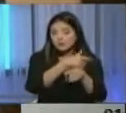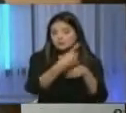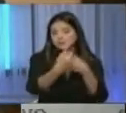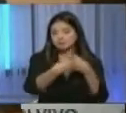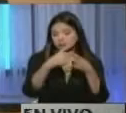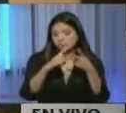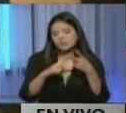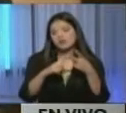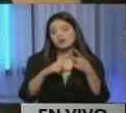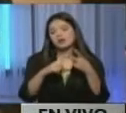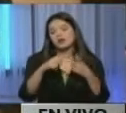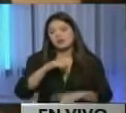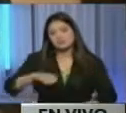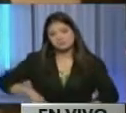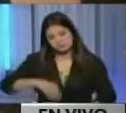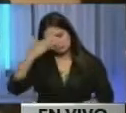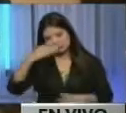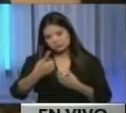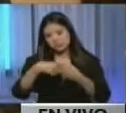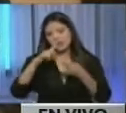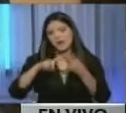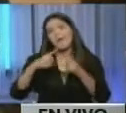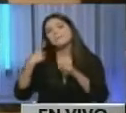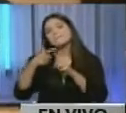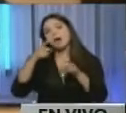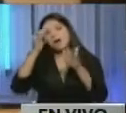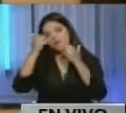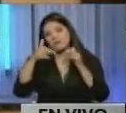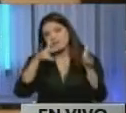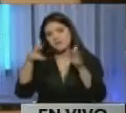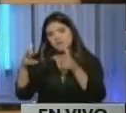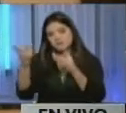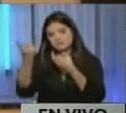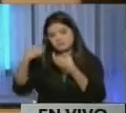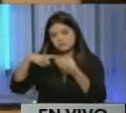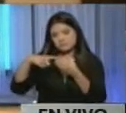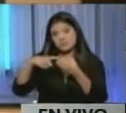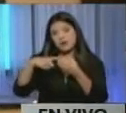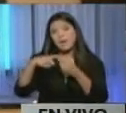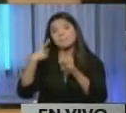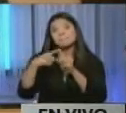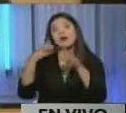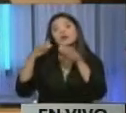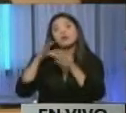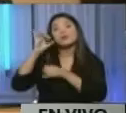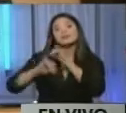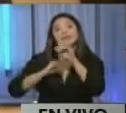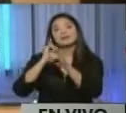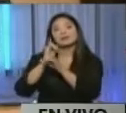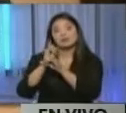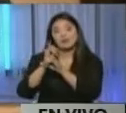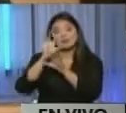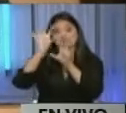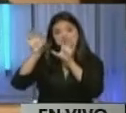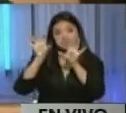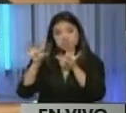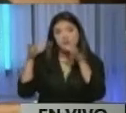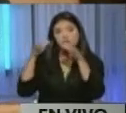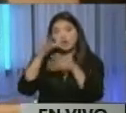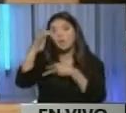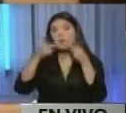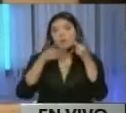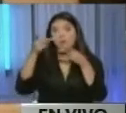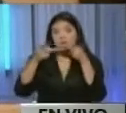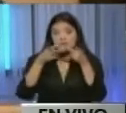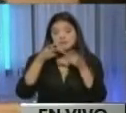la Fuerza Pública, de la FARC y un componente internacional consistente en una misión política